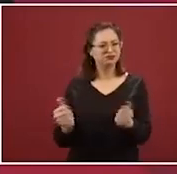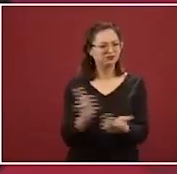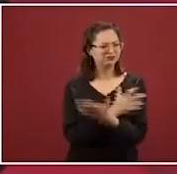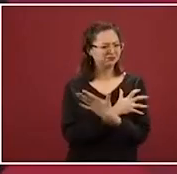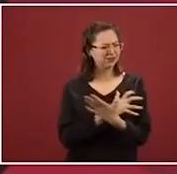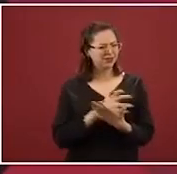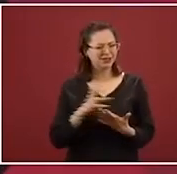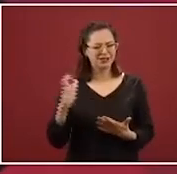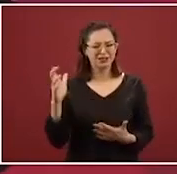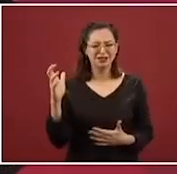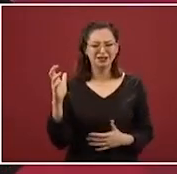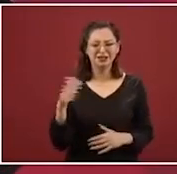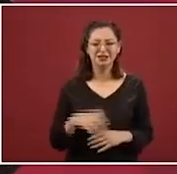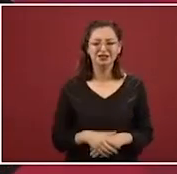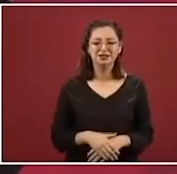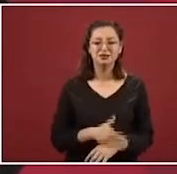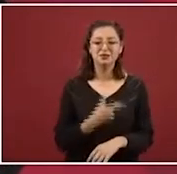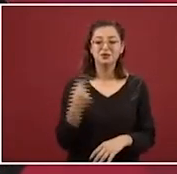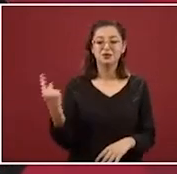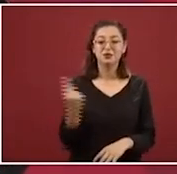oneroso, porque